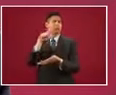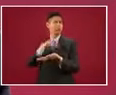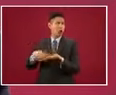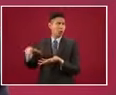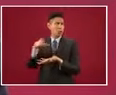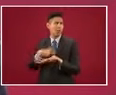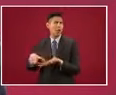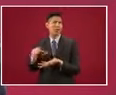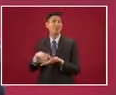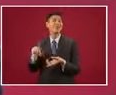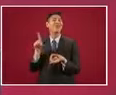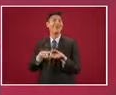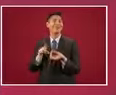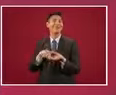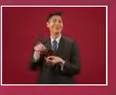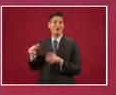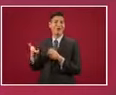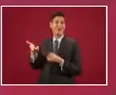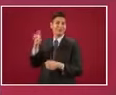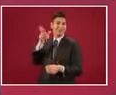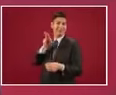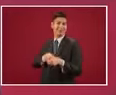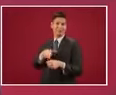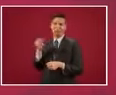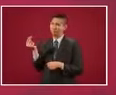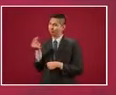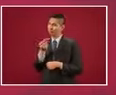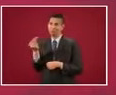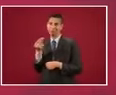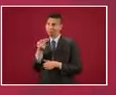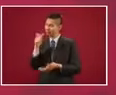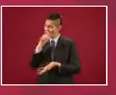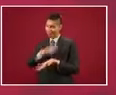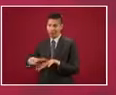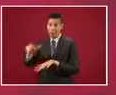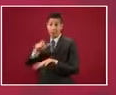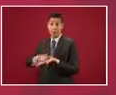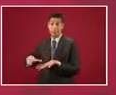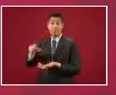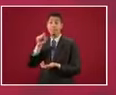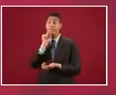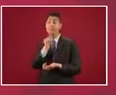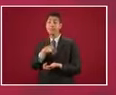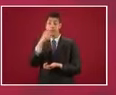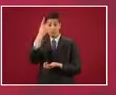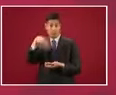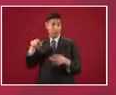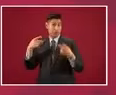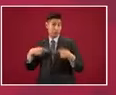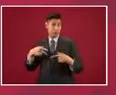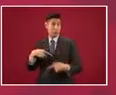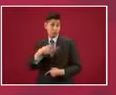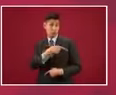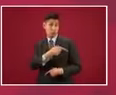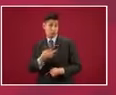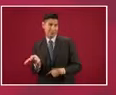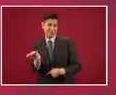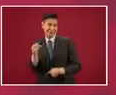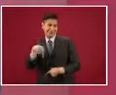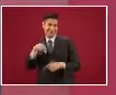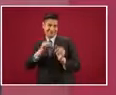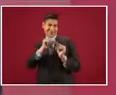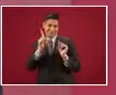que se necesitan en los hospitales donde se atiende a la gente pobre del país.